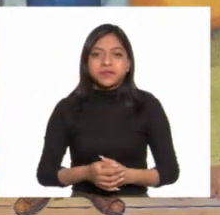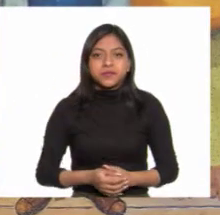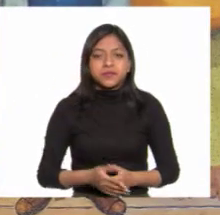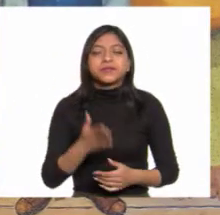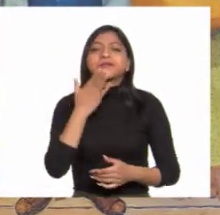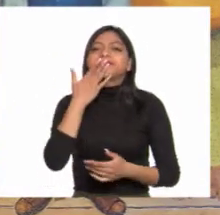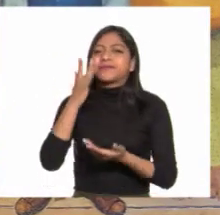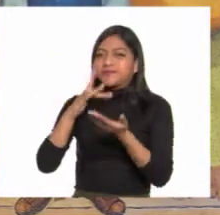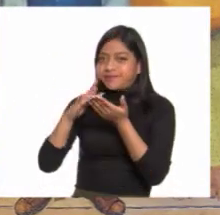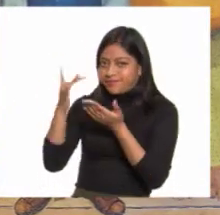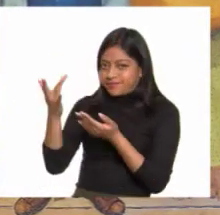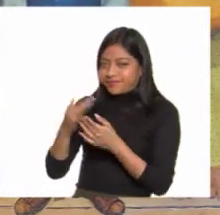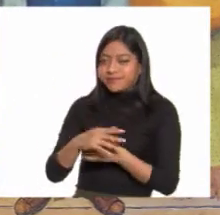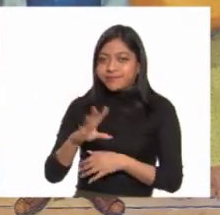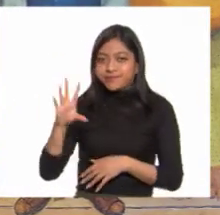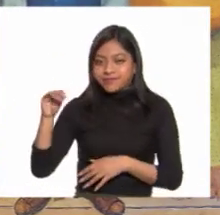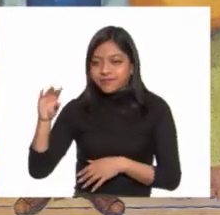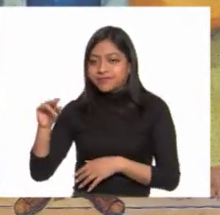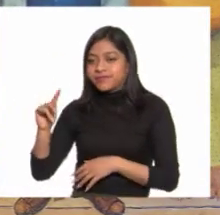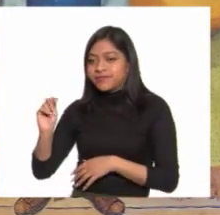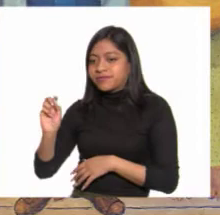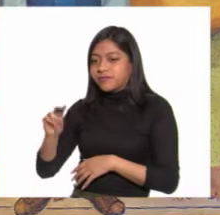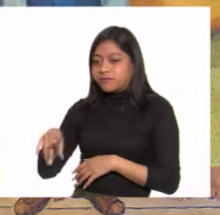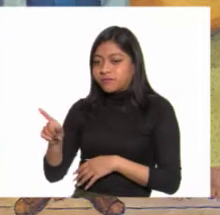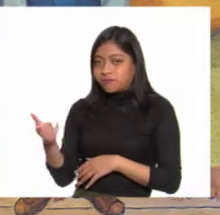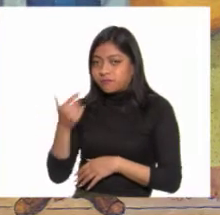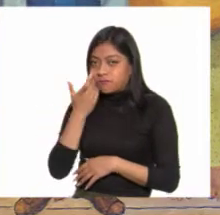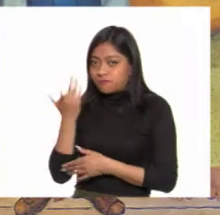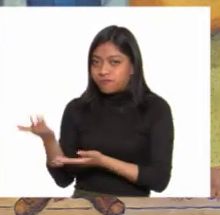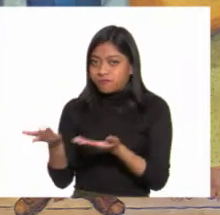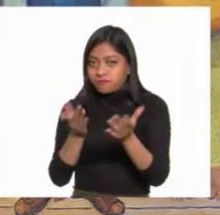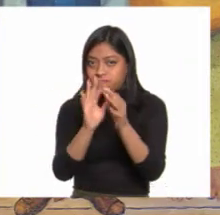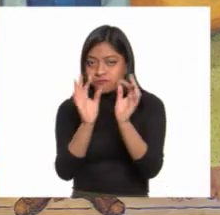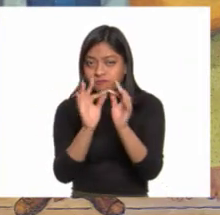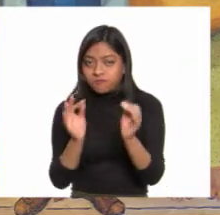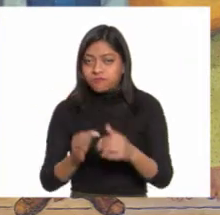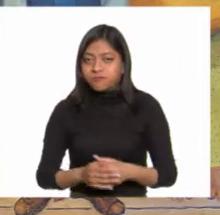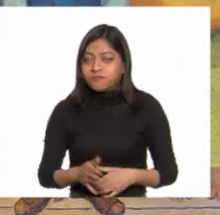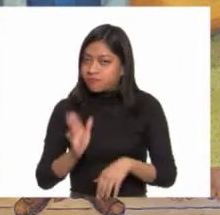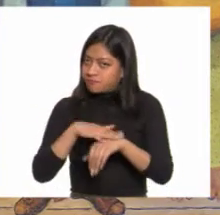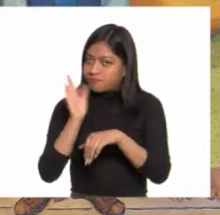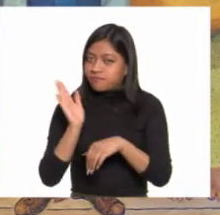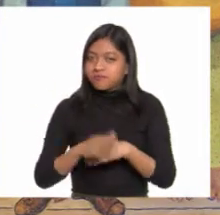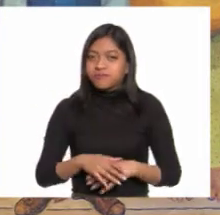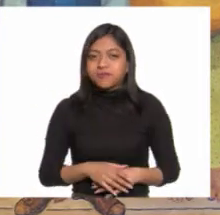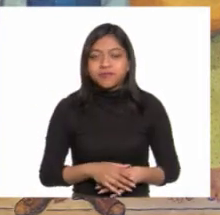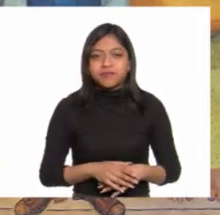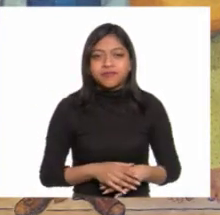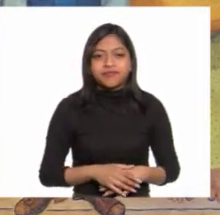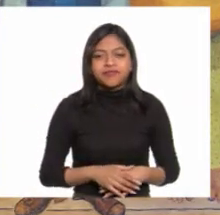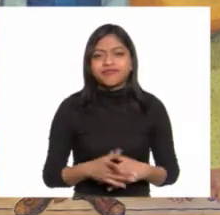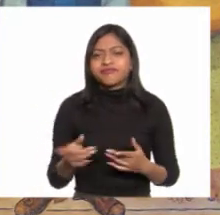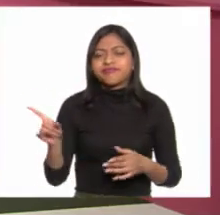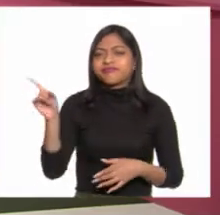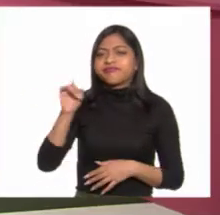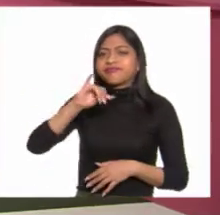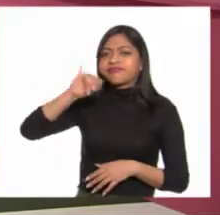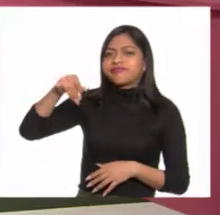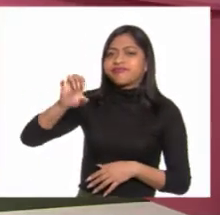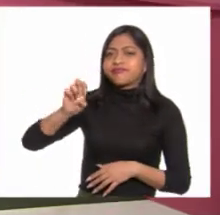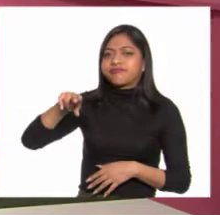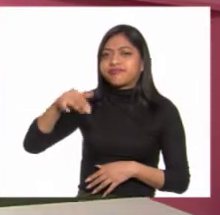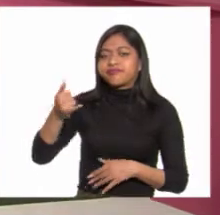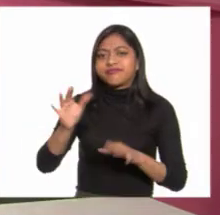Gracias, Jenny. Ton, ¿tú quieres agregar algo a esta descripción que acaba de hacer Jenny? Pues creo que Jenny ya lo dijo